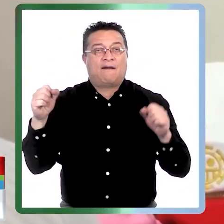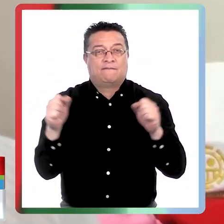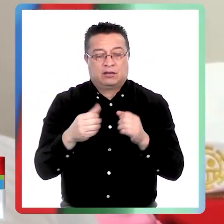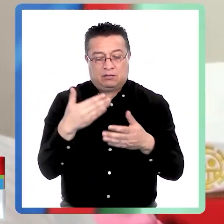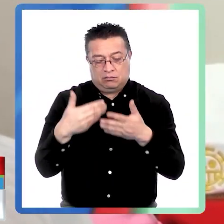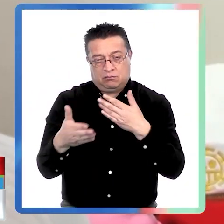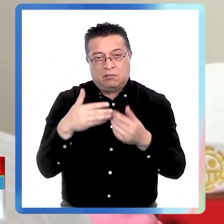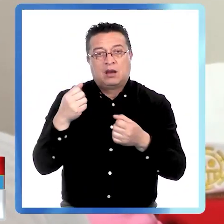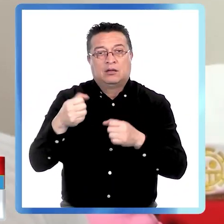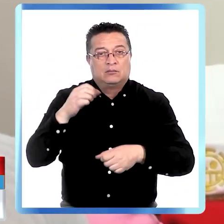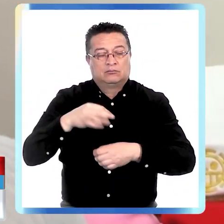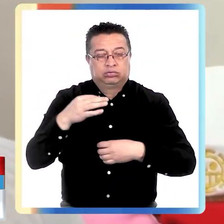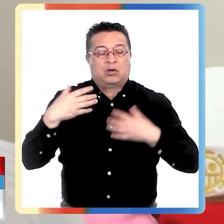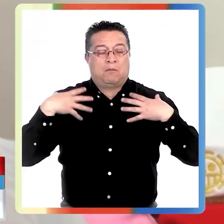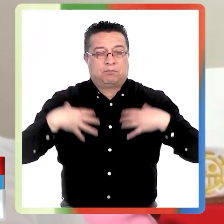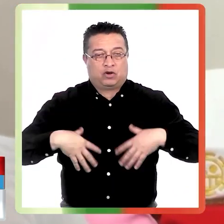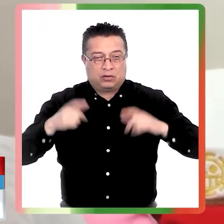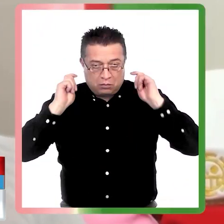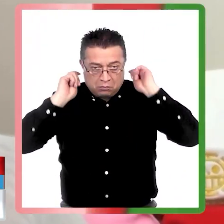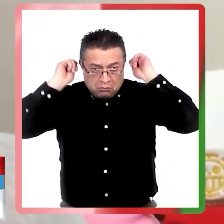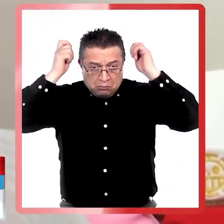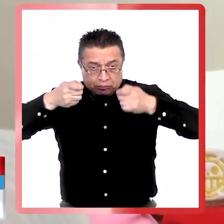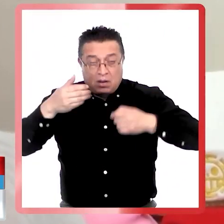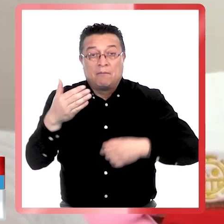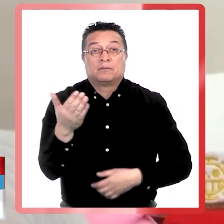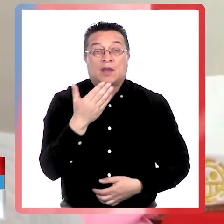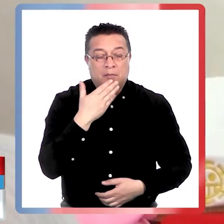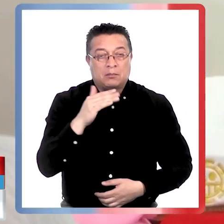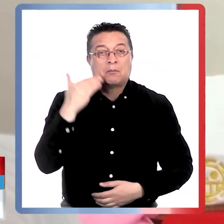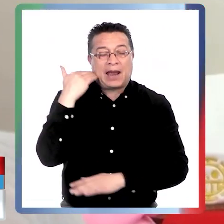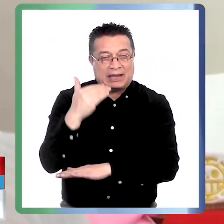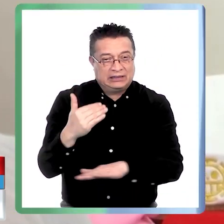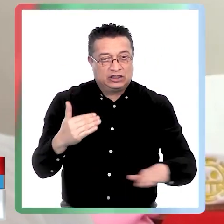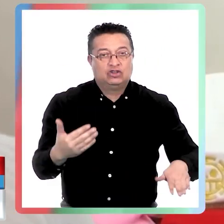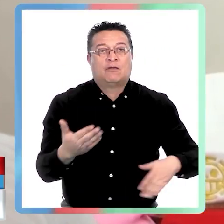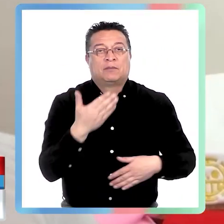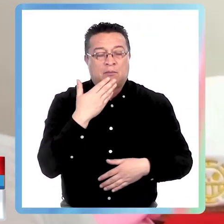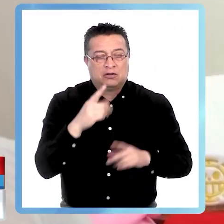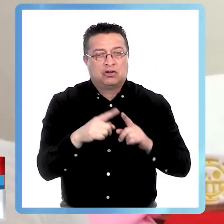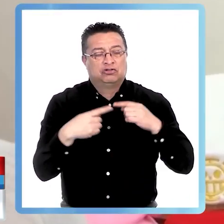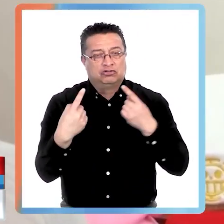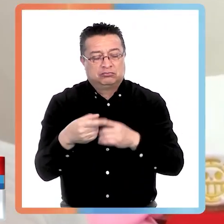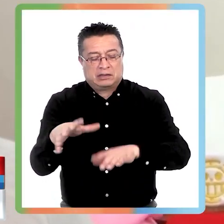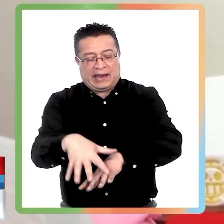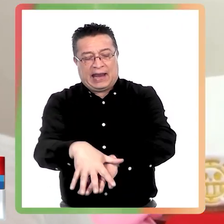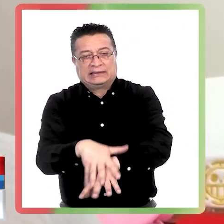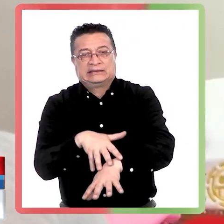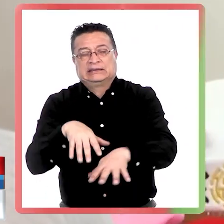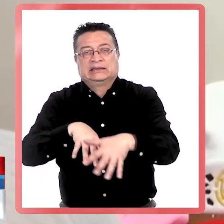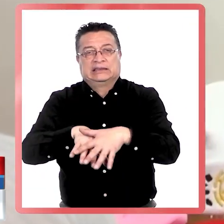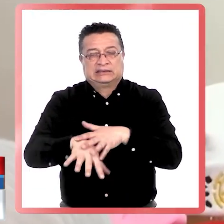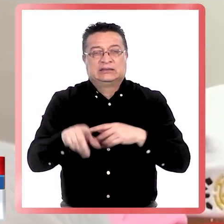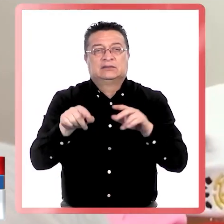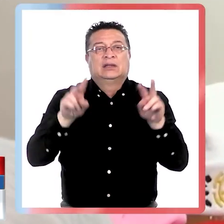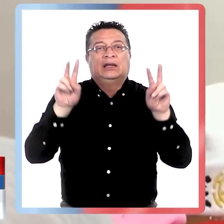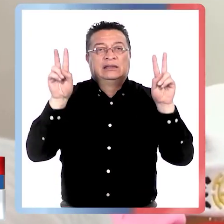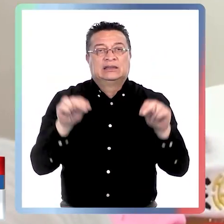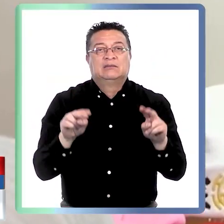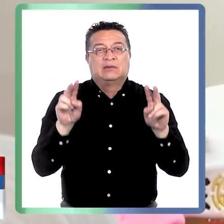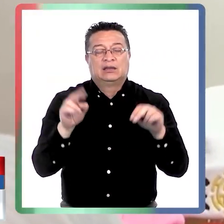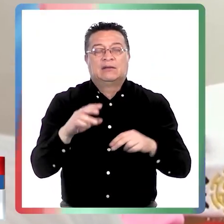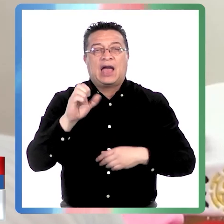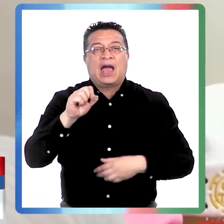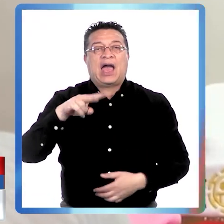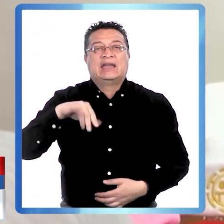frío son bordados, también polerones con capucha, y también para los niños tenemos todo lo que son calcetines con temáticas